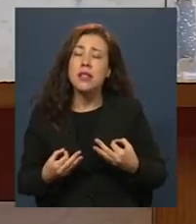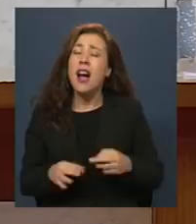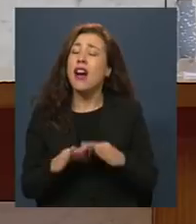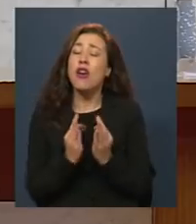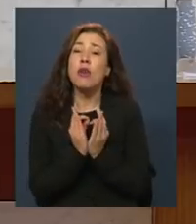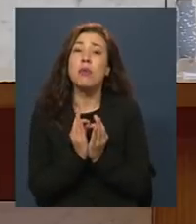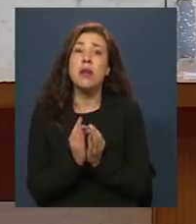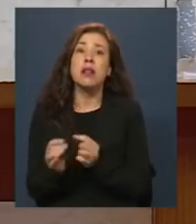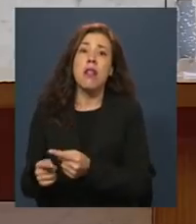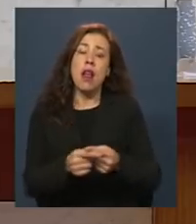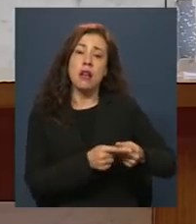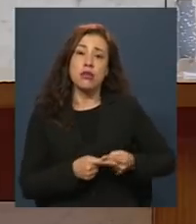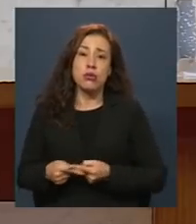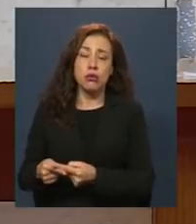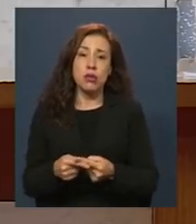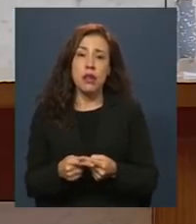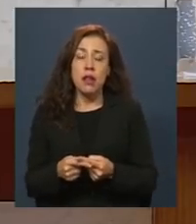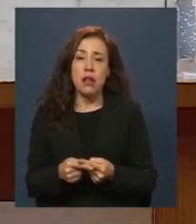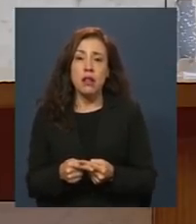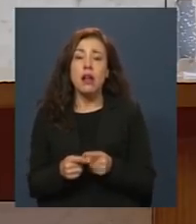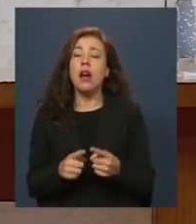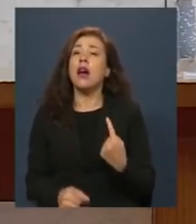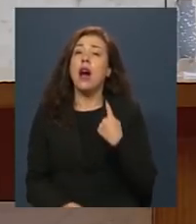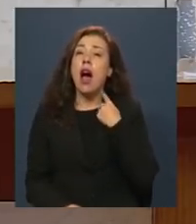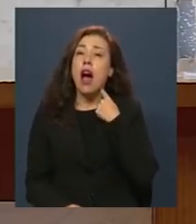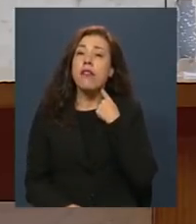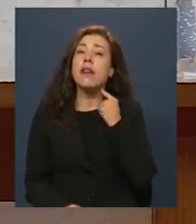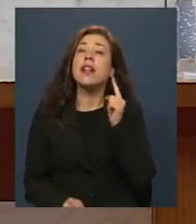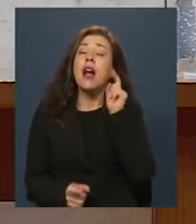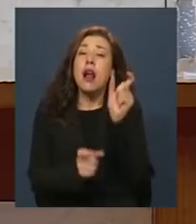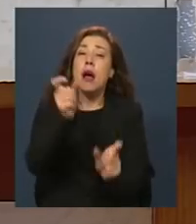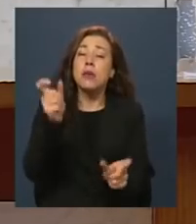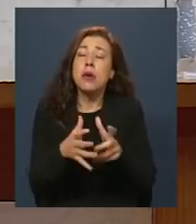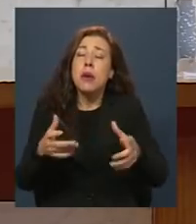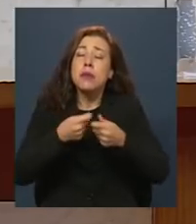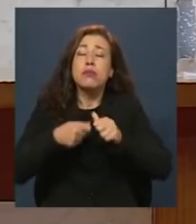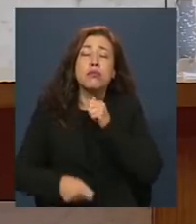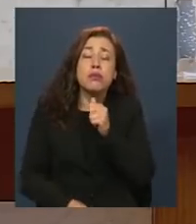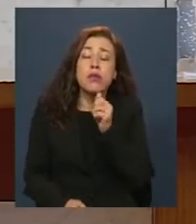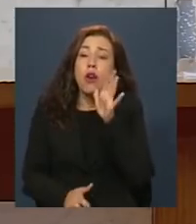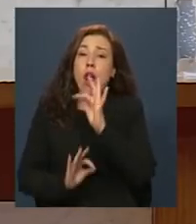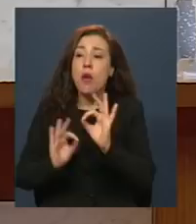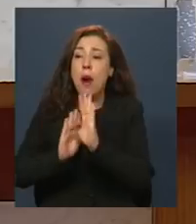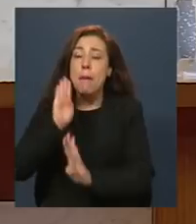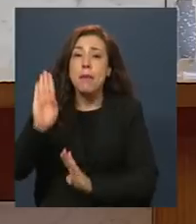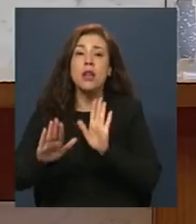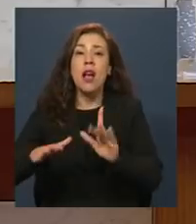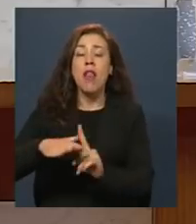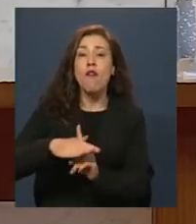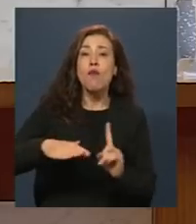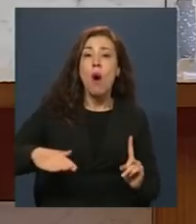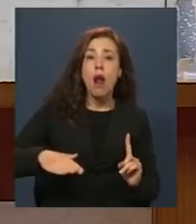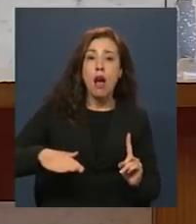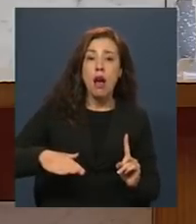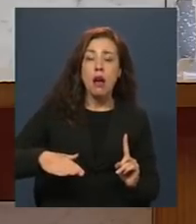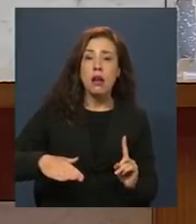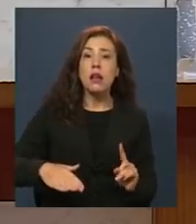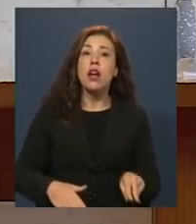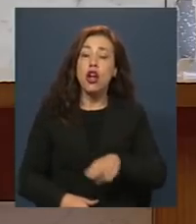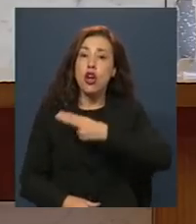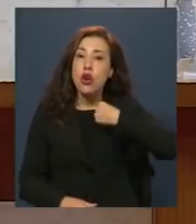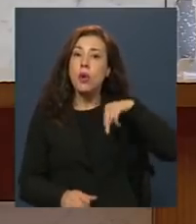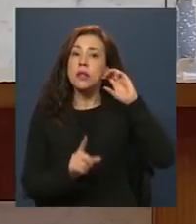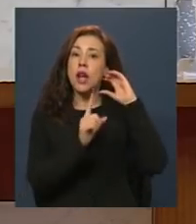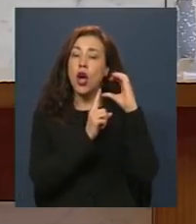nuestra sociedad, aquella que golpea a los más humildes, desamparados y excluidos. En nuestra